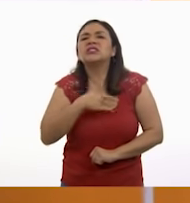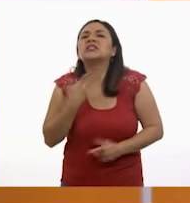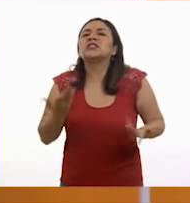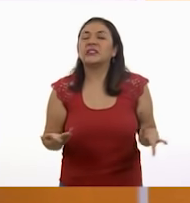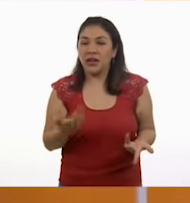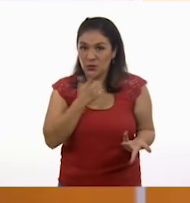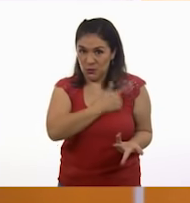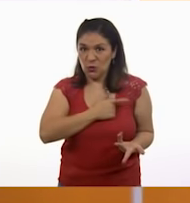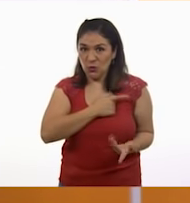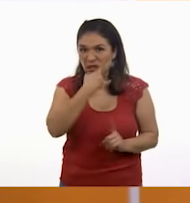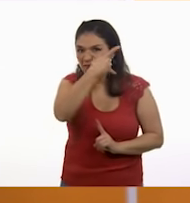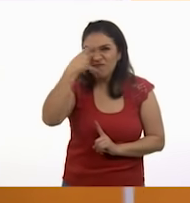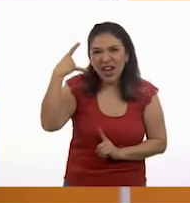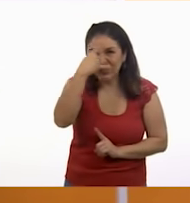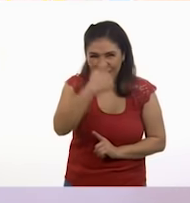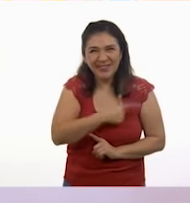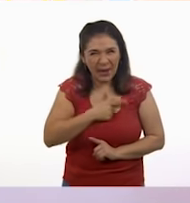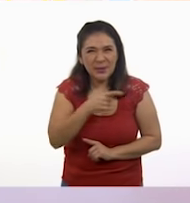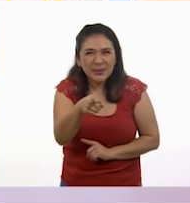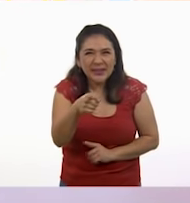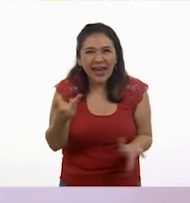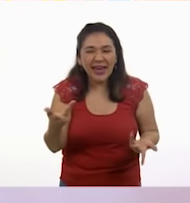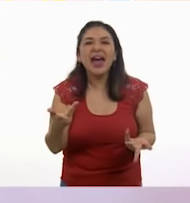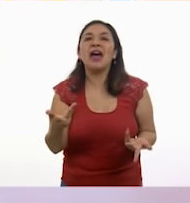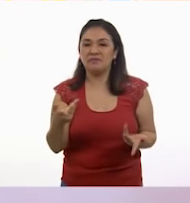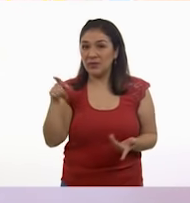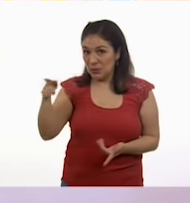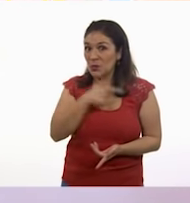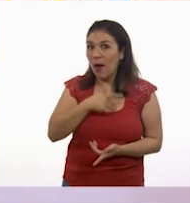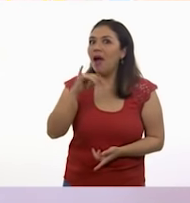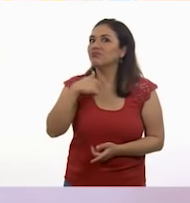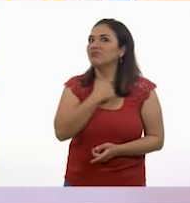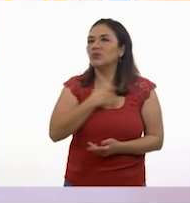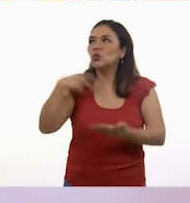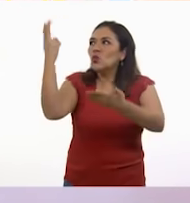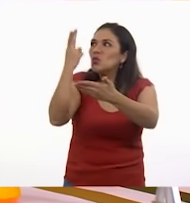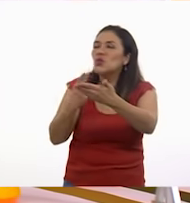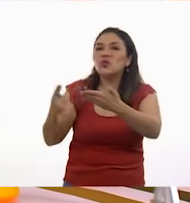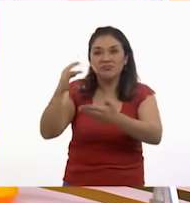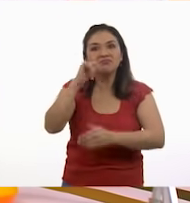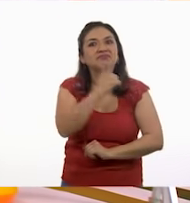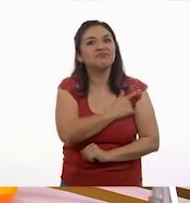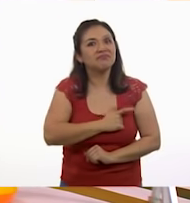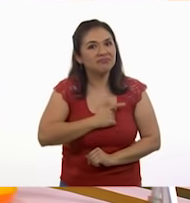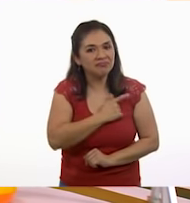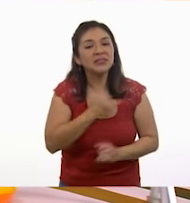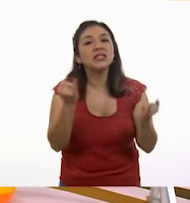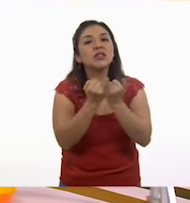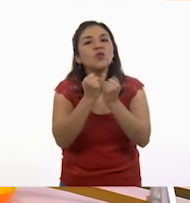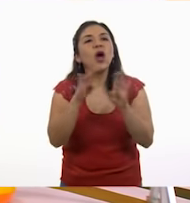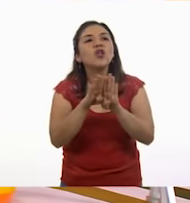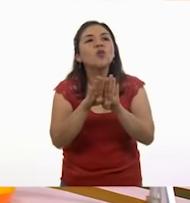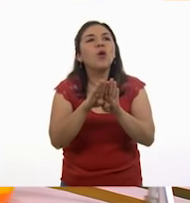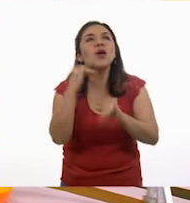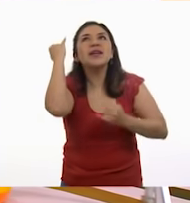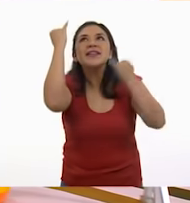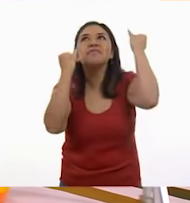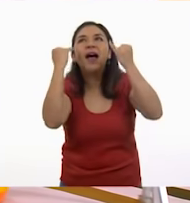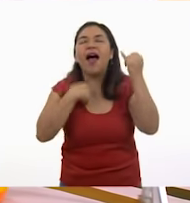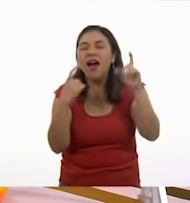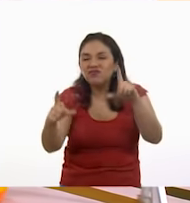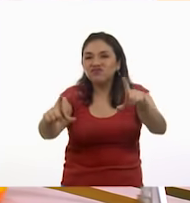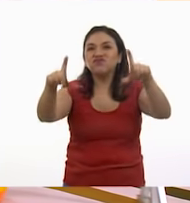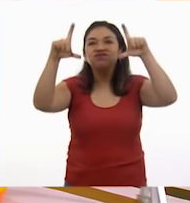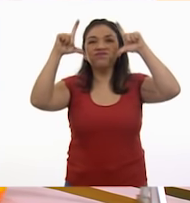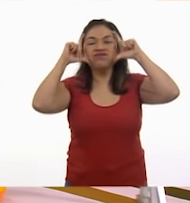sintieron les gustó las máscaras te gustan las máscaras vista y me encantó hacer muy hacerlas y sobre todo también imagina que no las poníamos